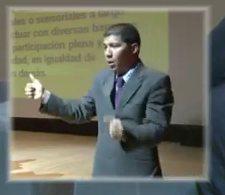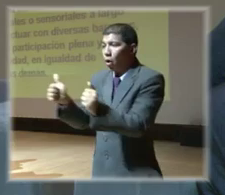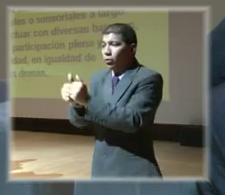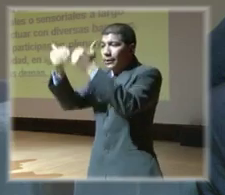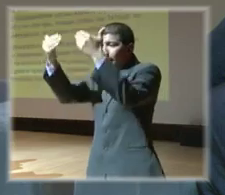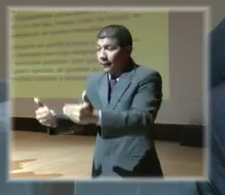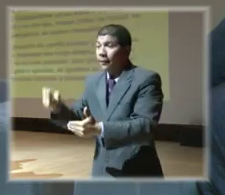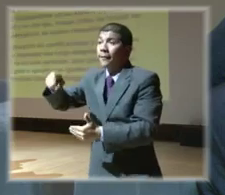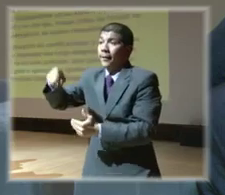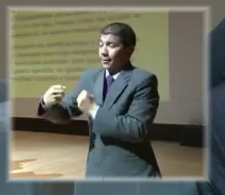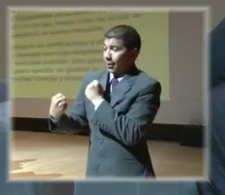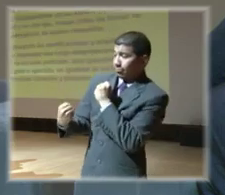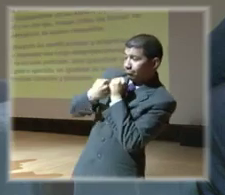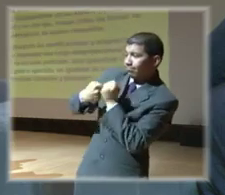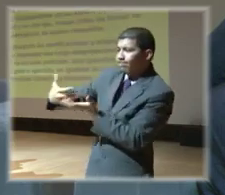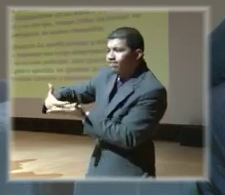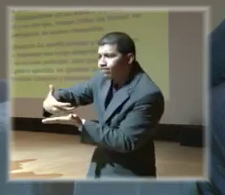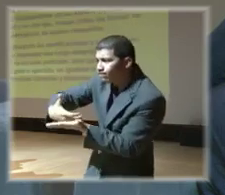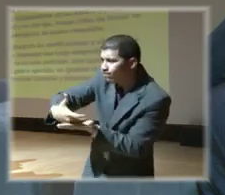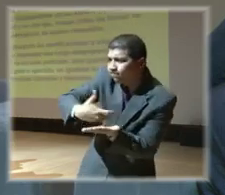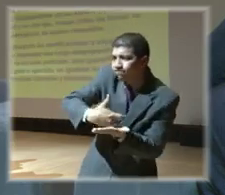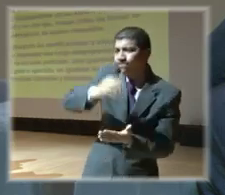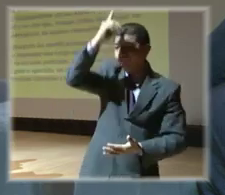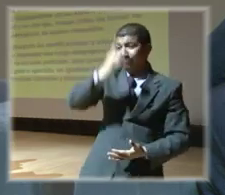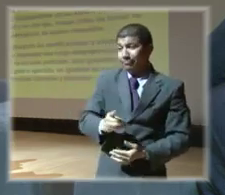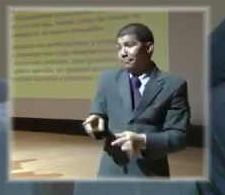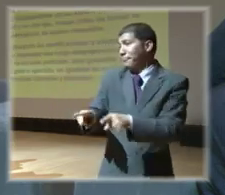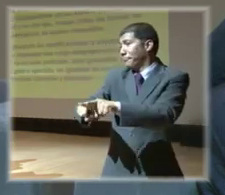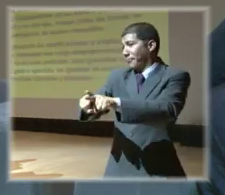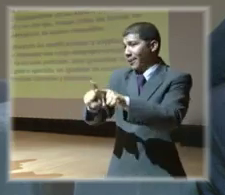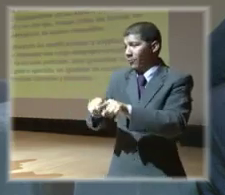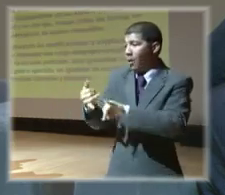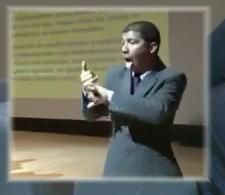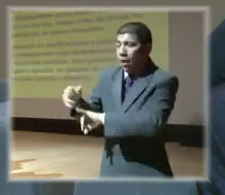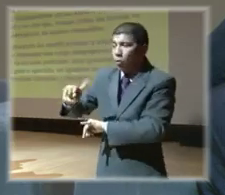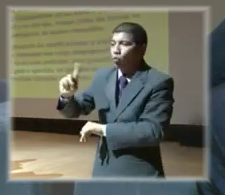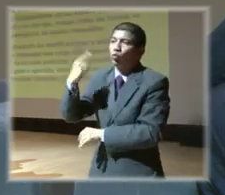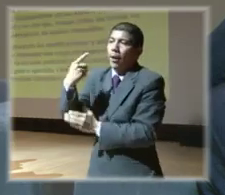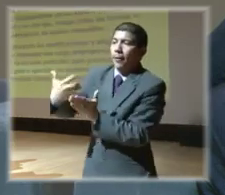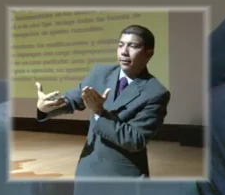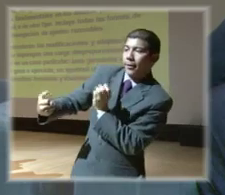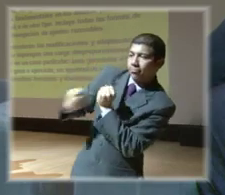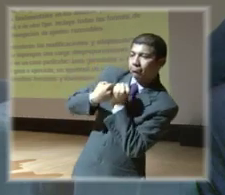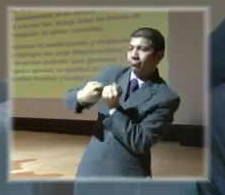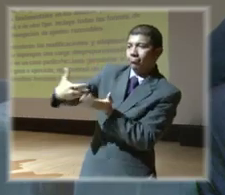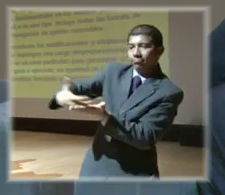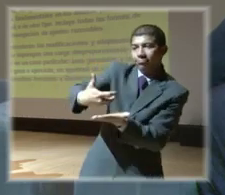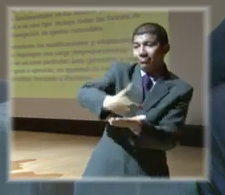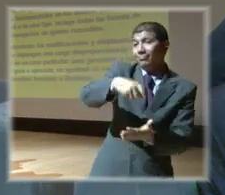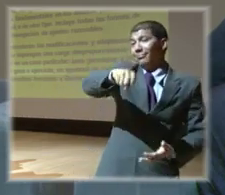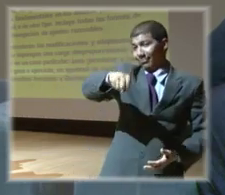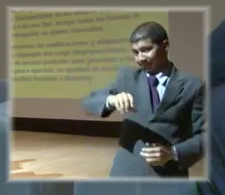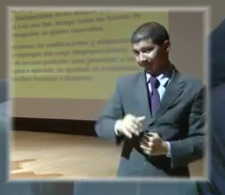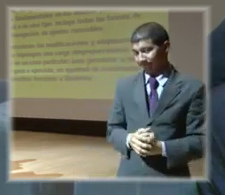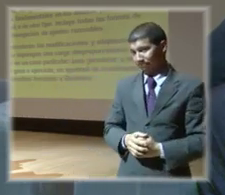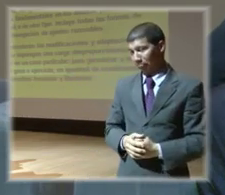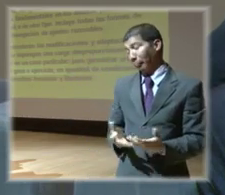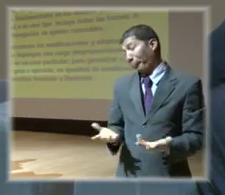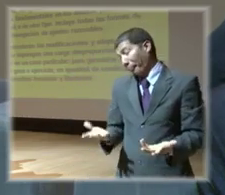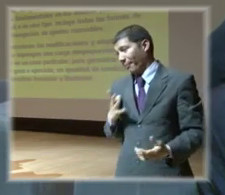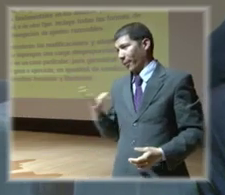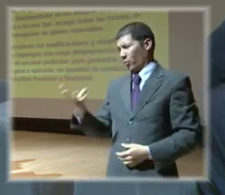de cuestiones disciplinares y ver qué hay en el alrededor, como si cualquiera